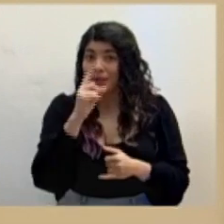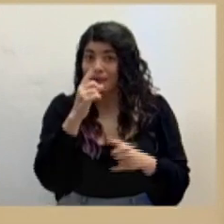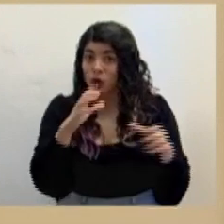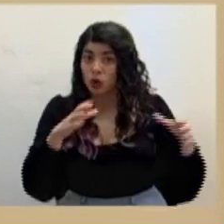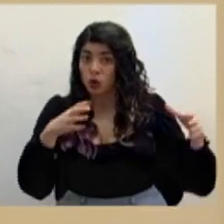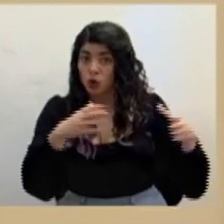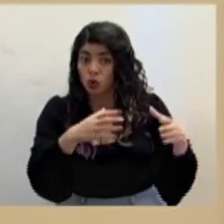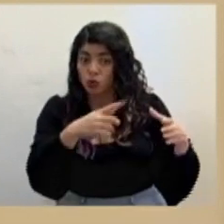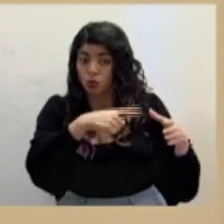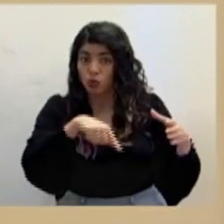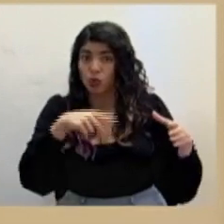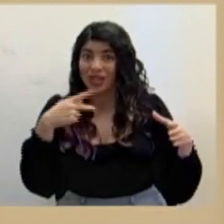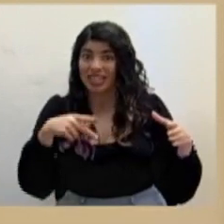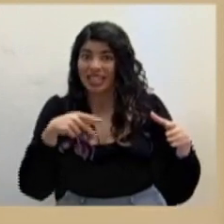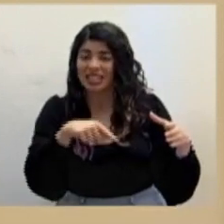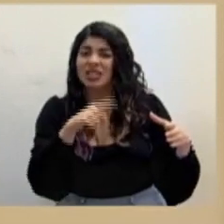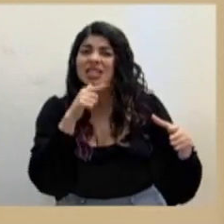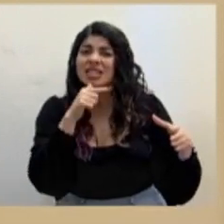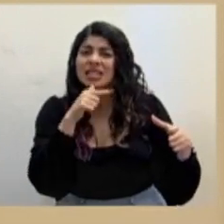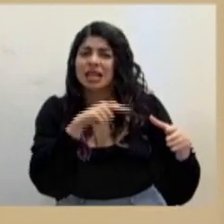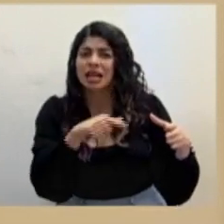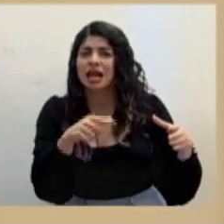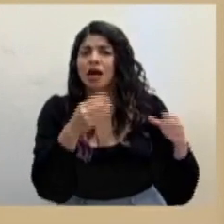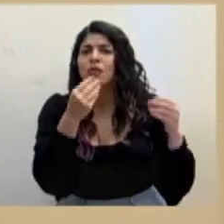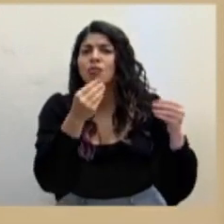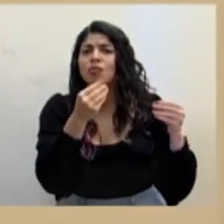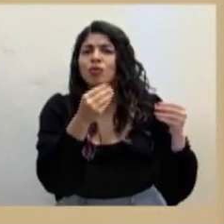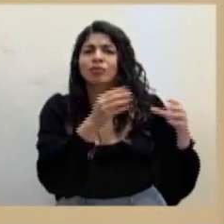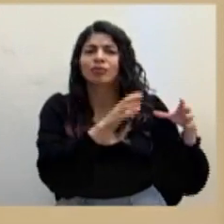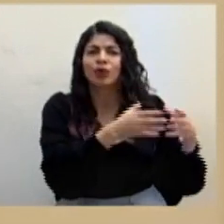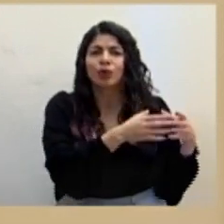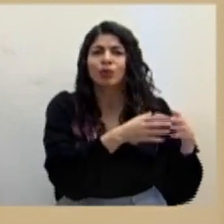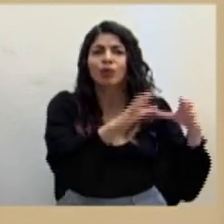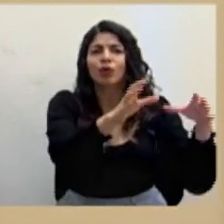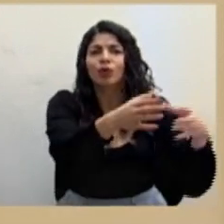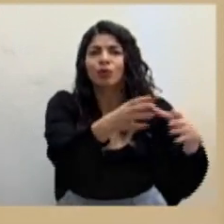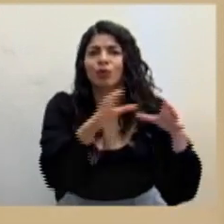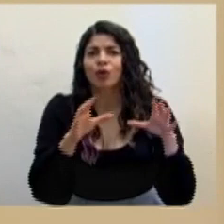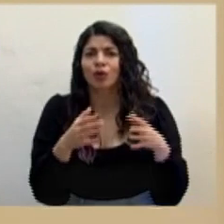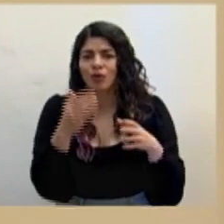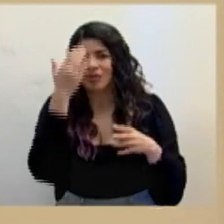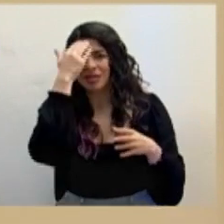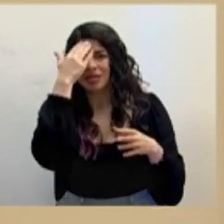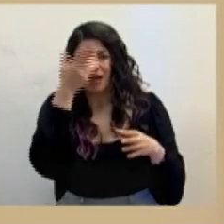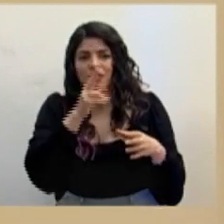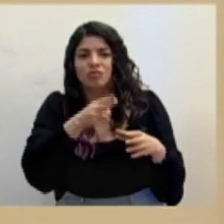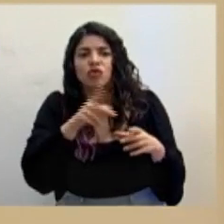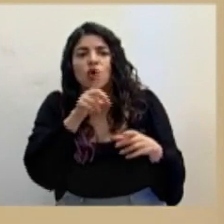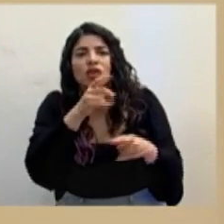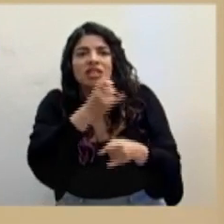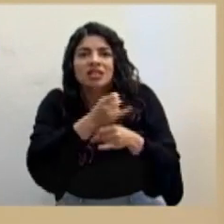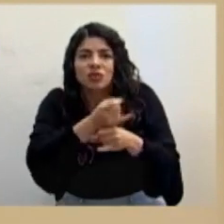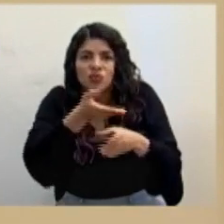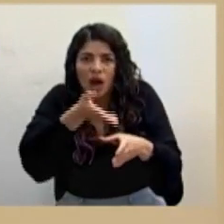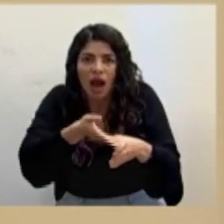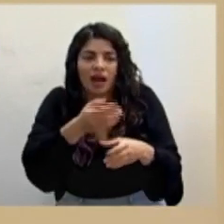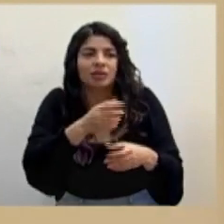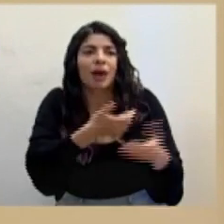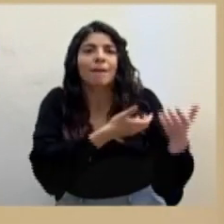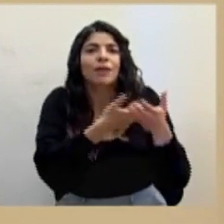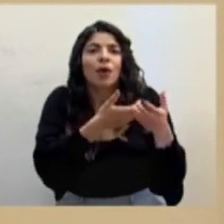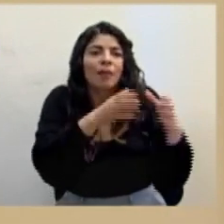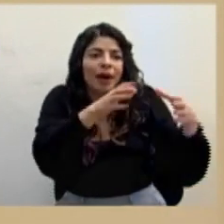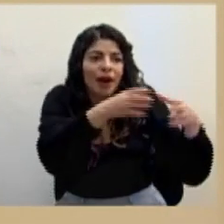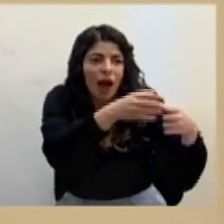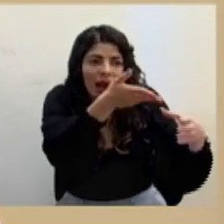un grupo de riesgo de población muy cautiva y además que sabemos que está cautiva a las diferentes instituciones, como ya vimos, bomberos,